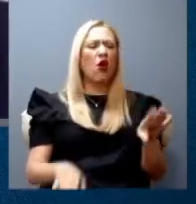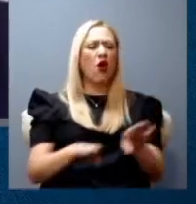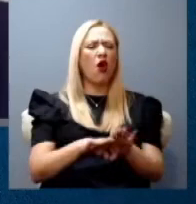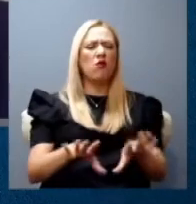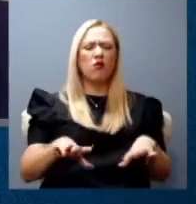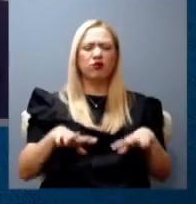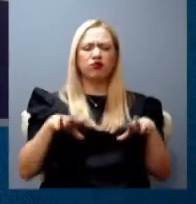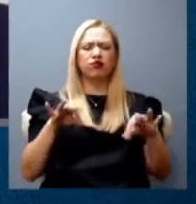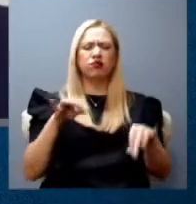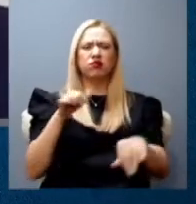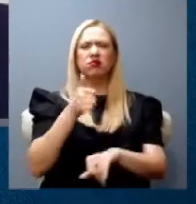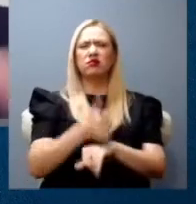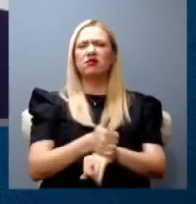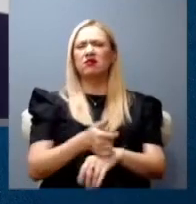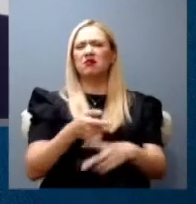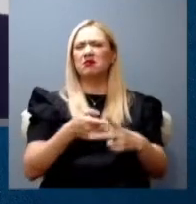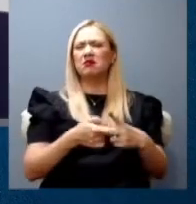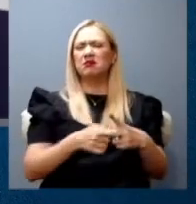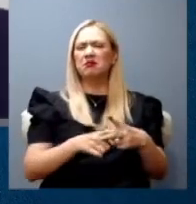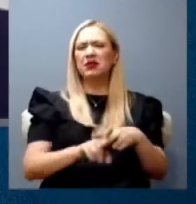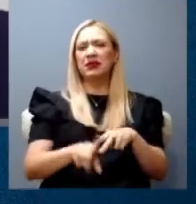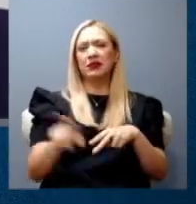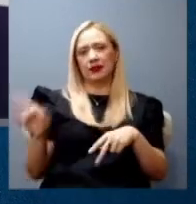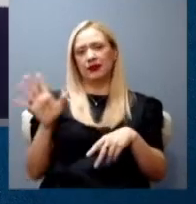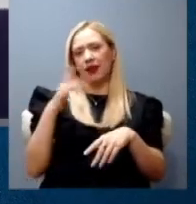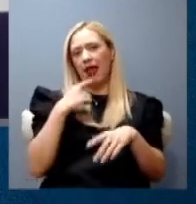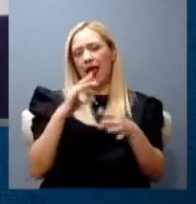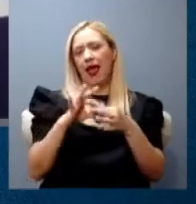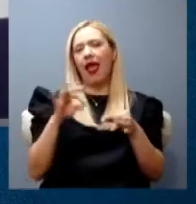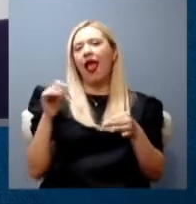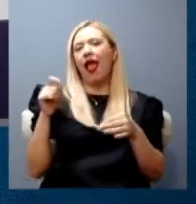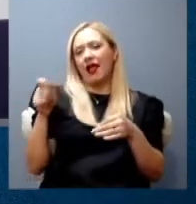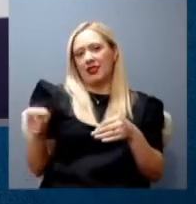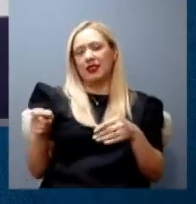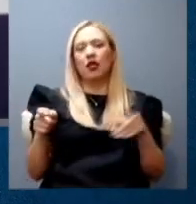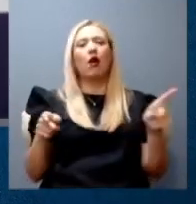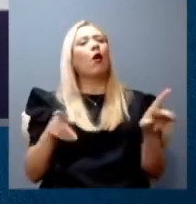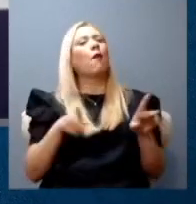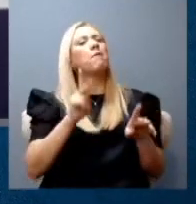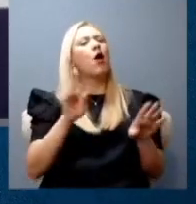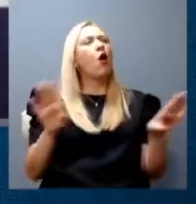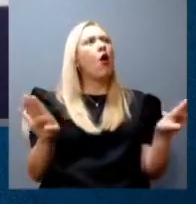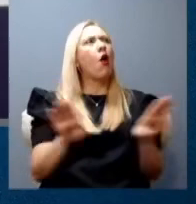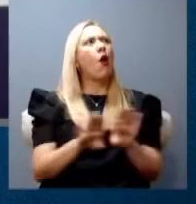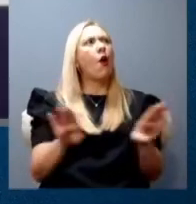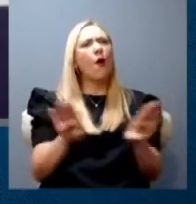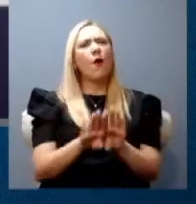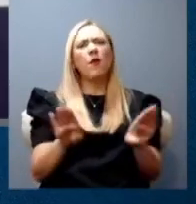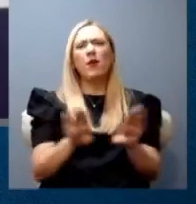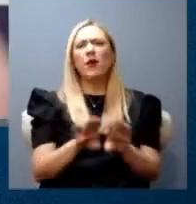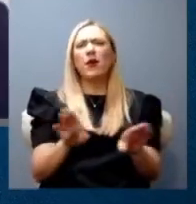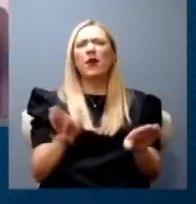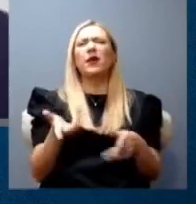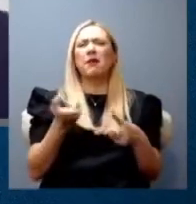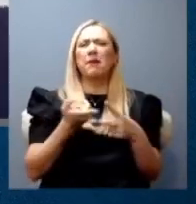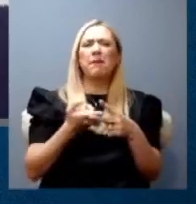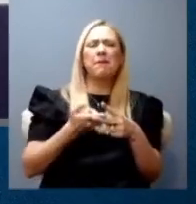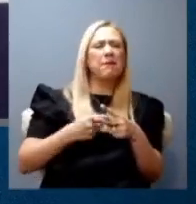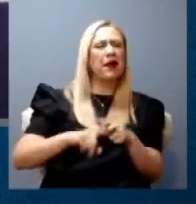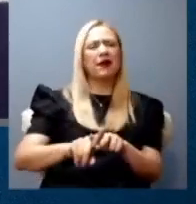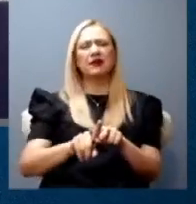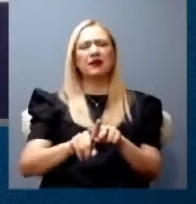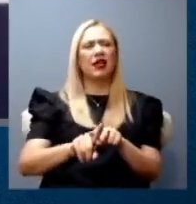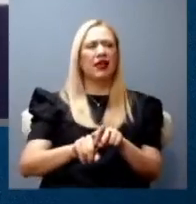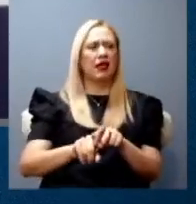Ya María Camila nos dio un buen panorama de qué se trata la justicia transicional, pero ¿a dónde nos tenemos que remontar digamos, ella dijo que